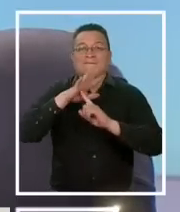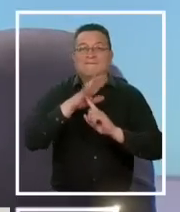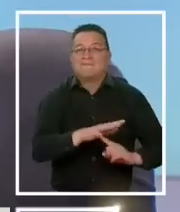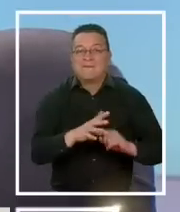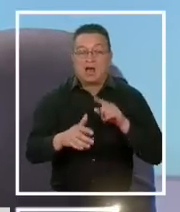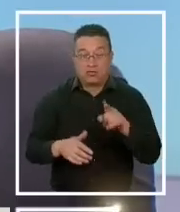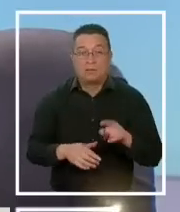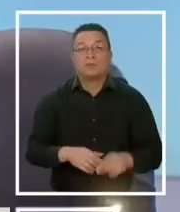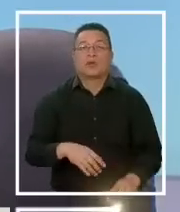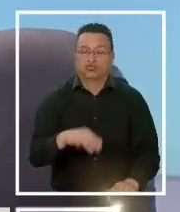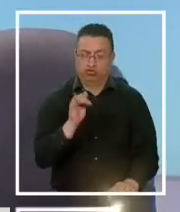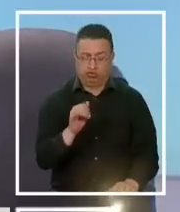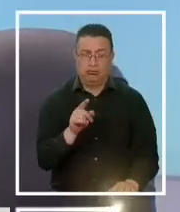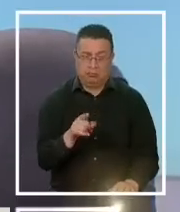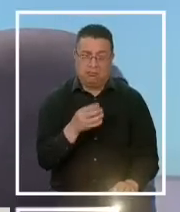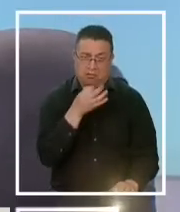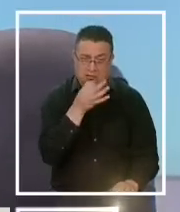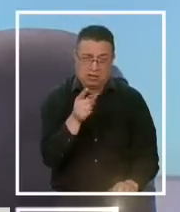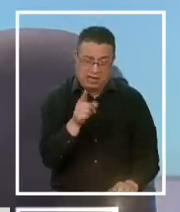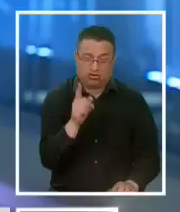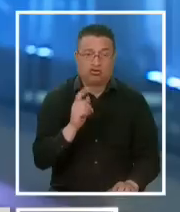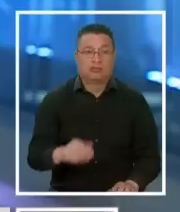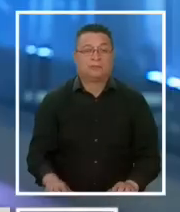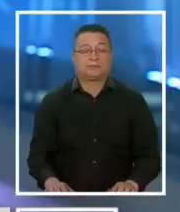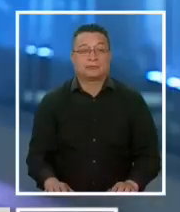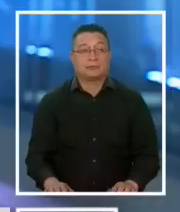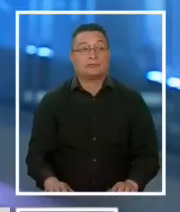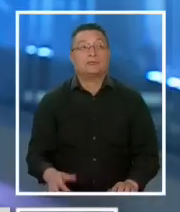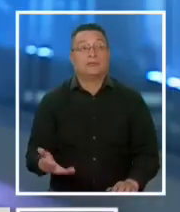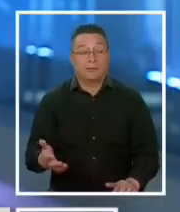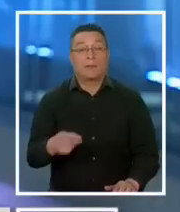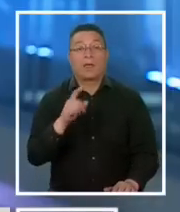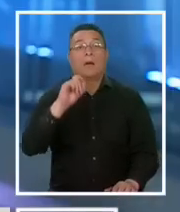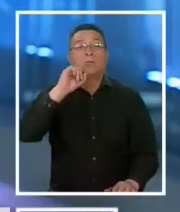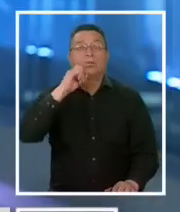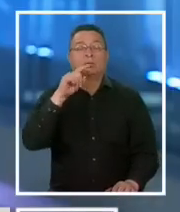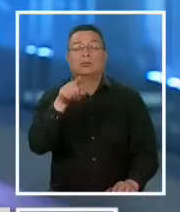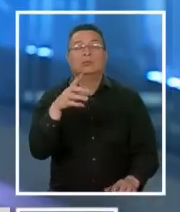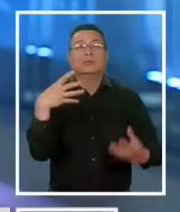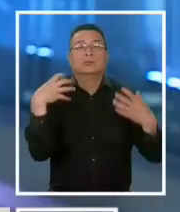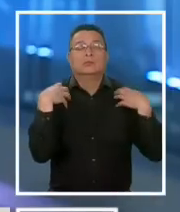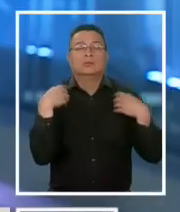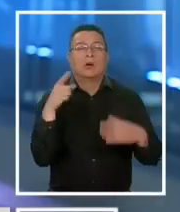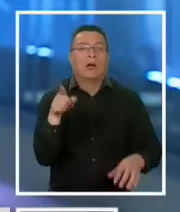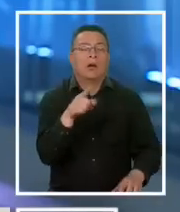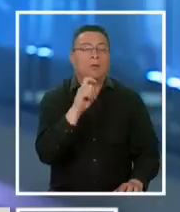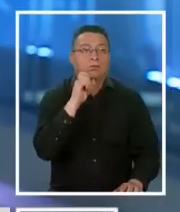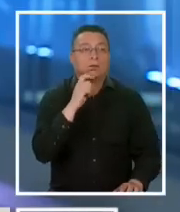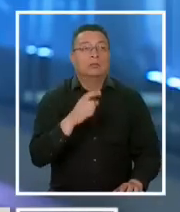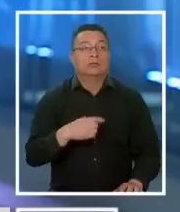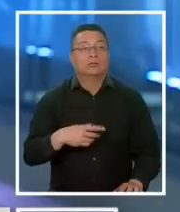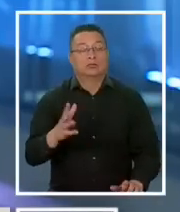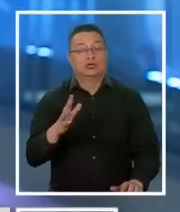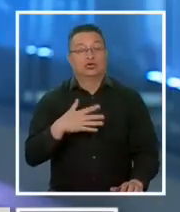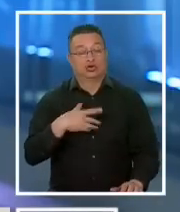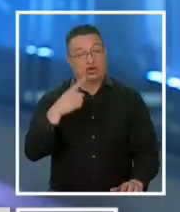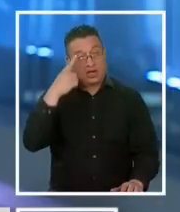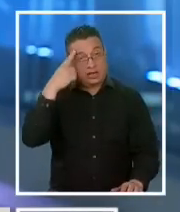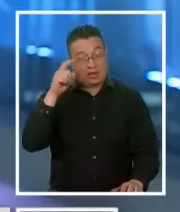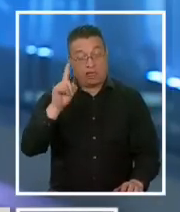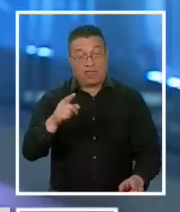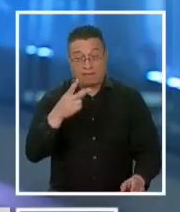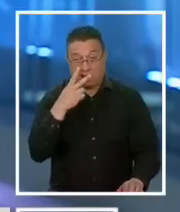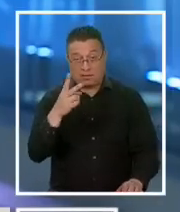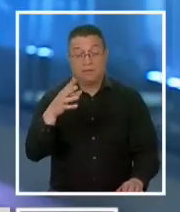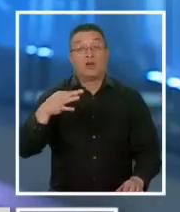Sí eso es lo que estoy diciendo ya Y quién estaría detrás de eso eso es lo que yo creo que debería estar